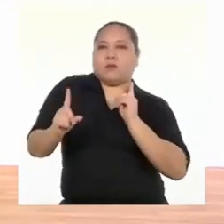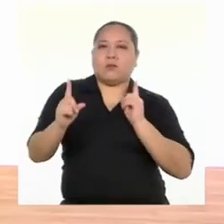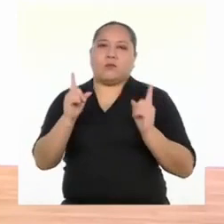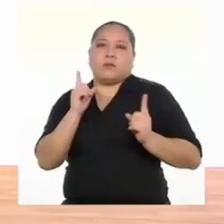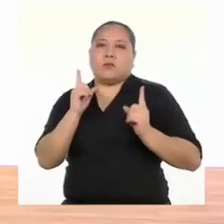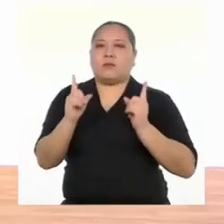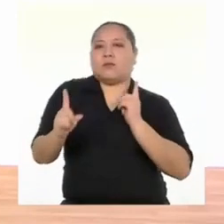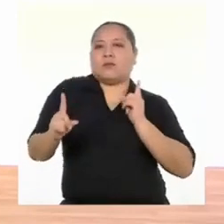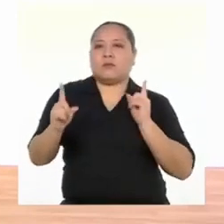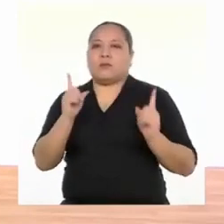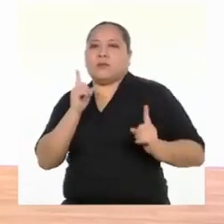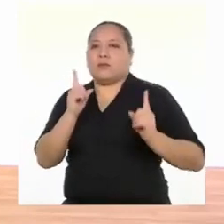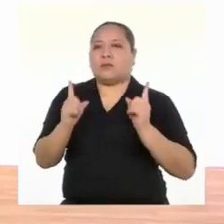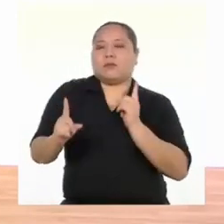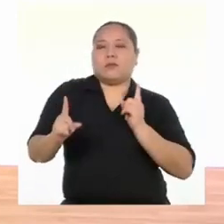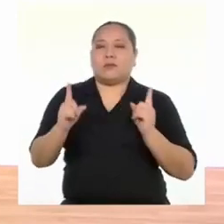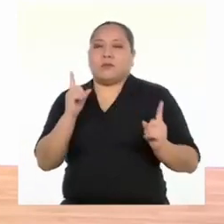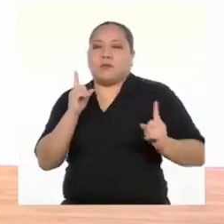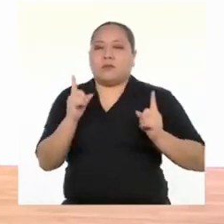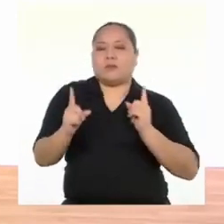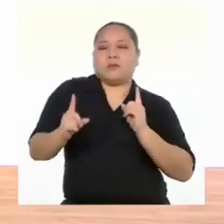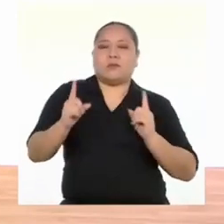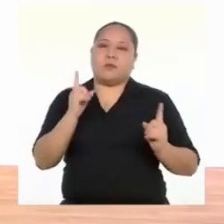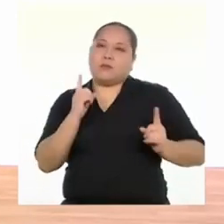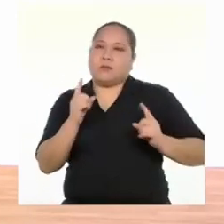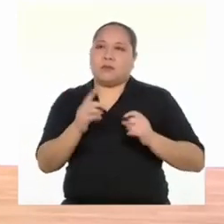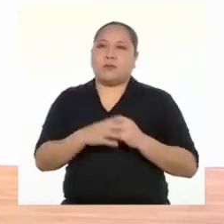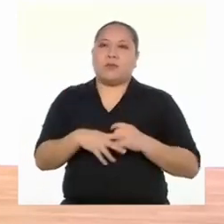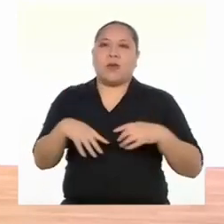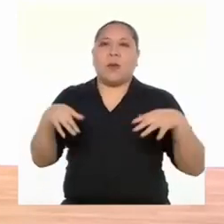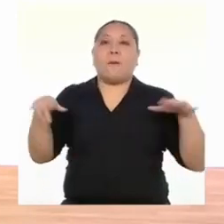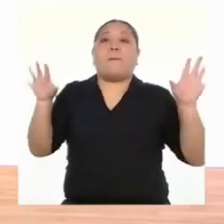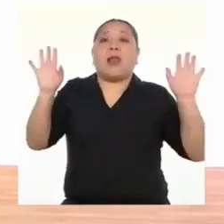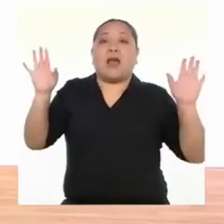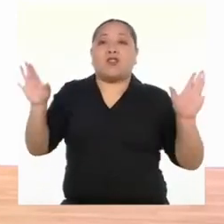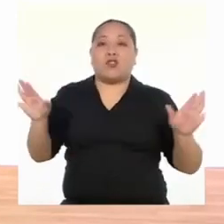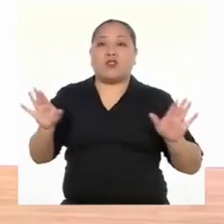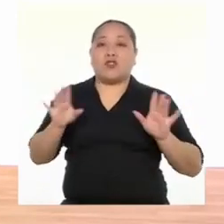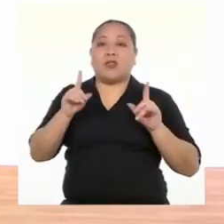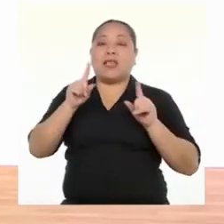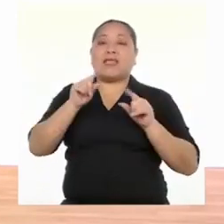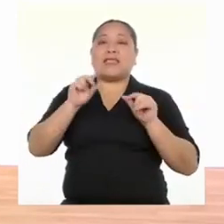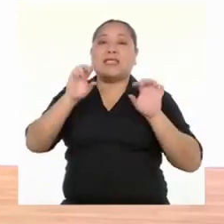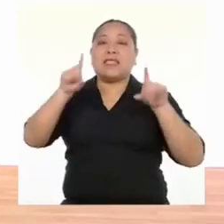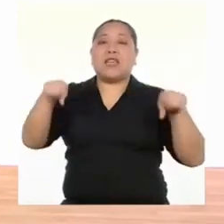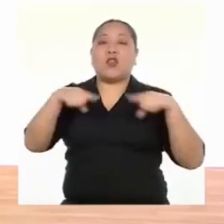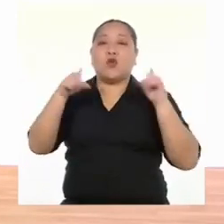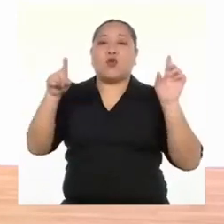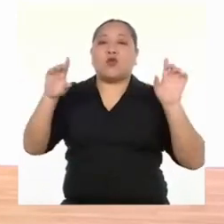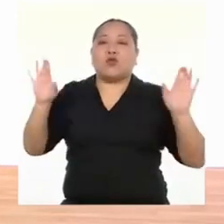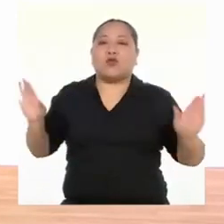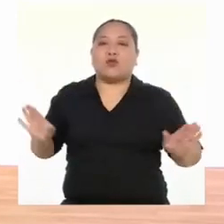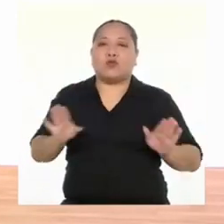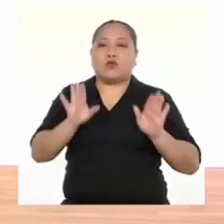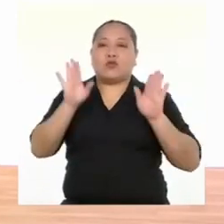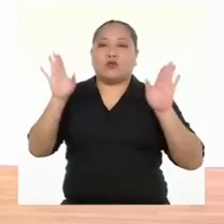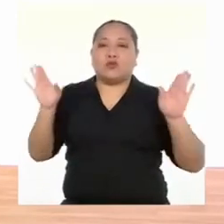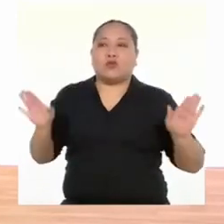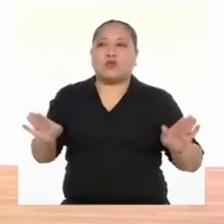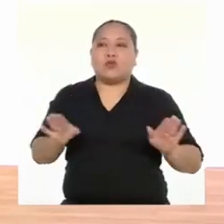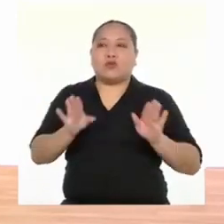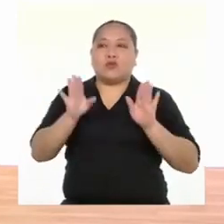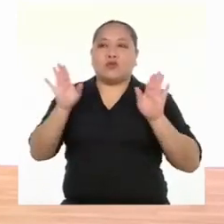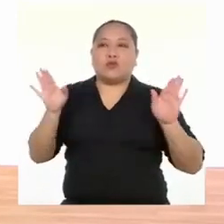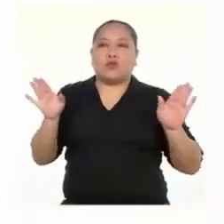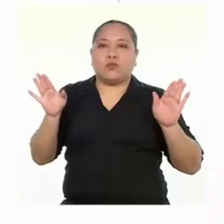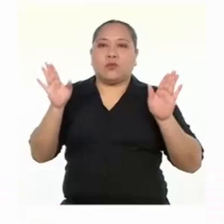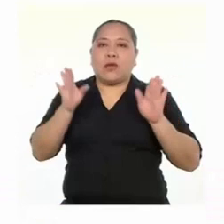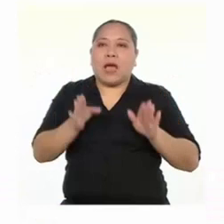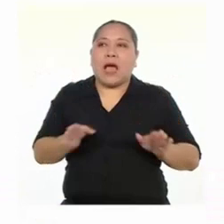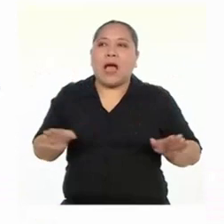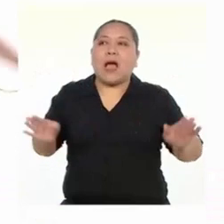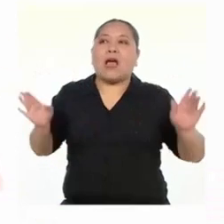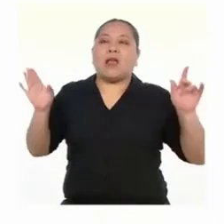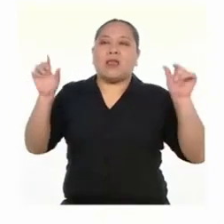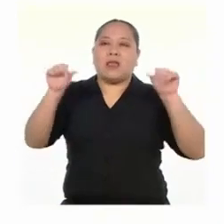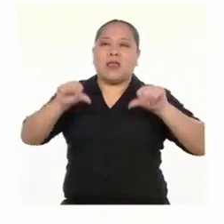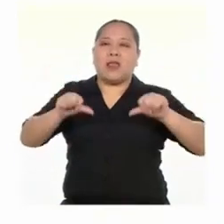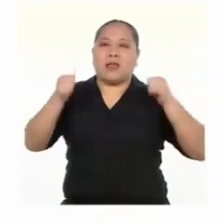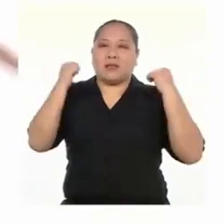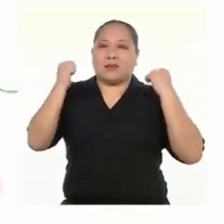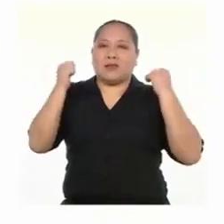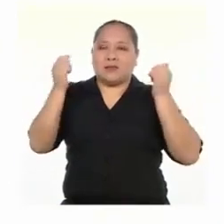pa, pa, pa, pa, pa, pa, pa. Brazos. Círculo. Bien. Y ahora hacia